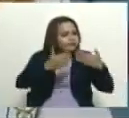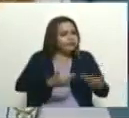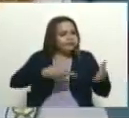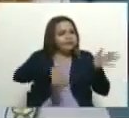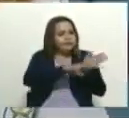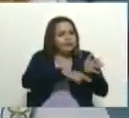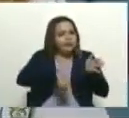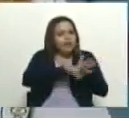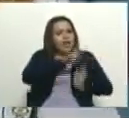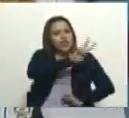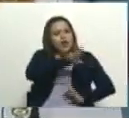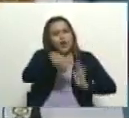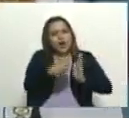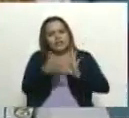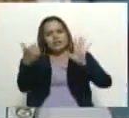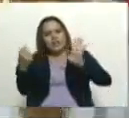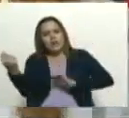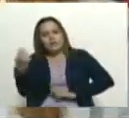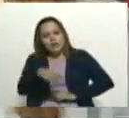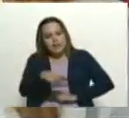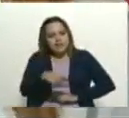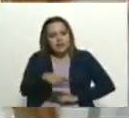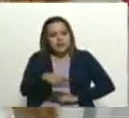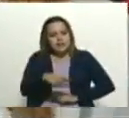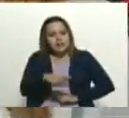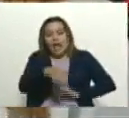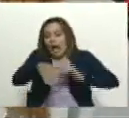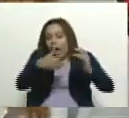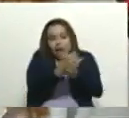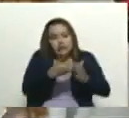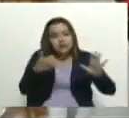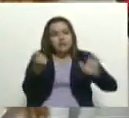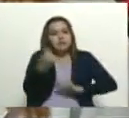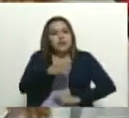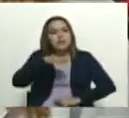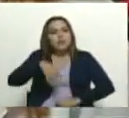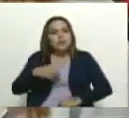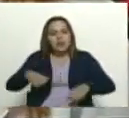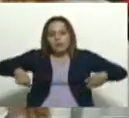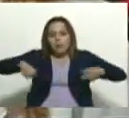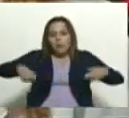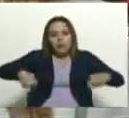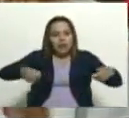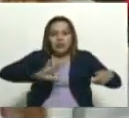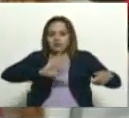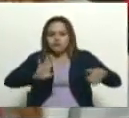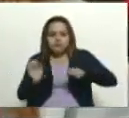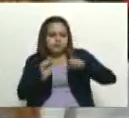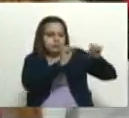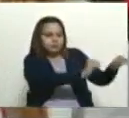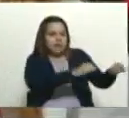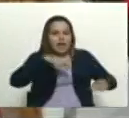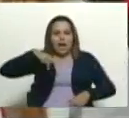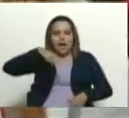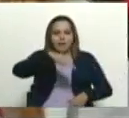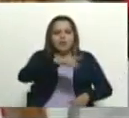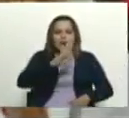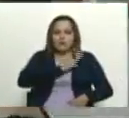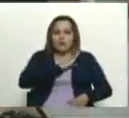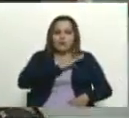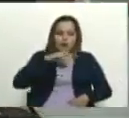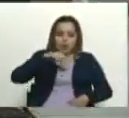de 2 a 6 meses. Más tardar 6 meses, ella puede estar soltando las muletas y caminando bajo la propiocepción que